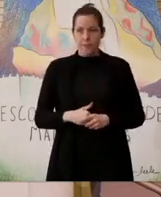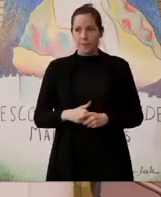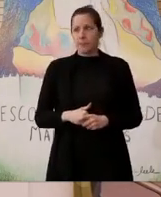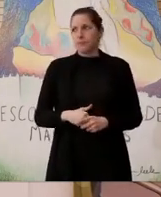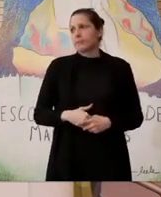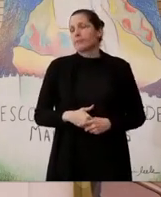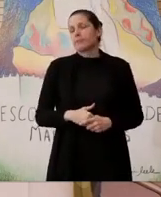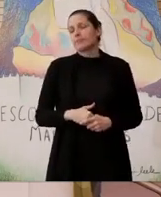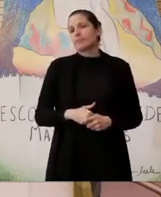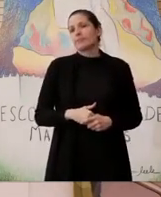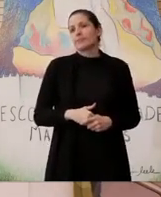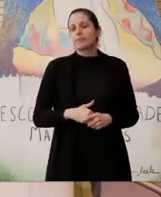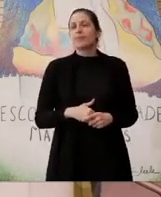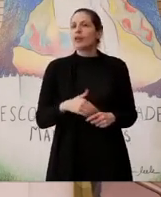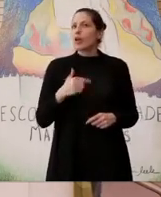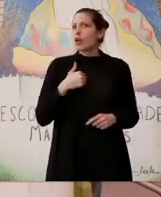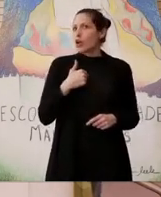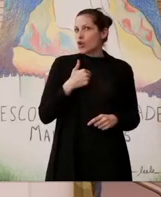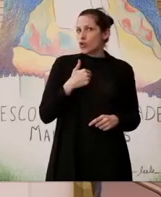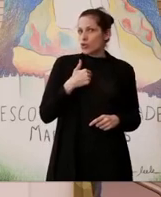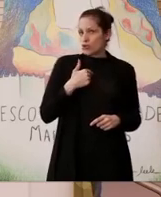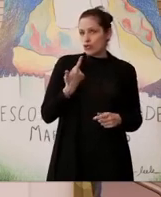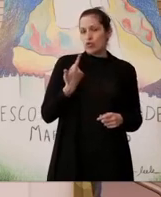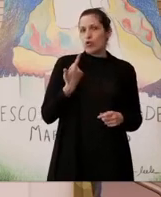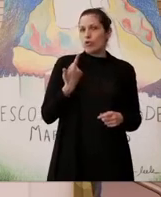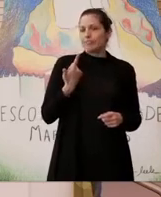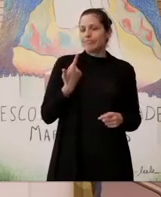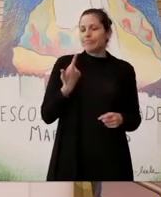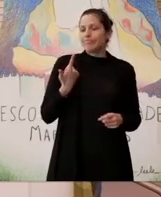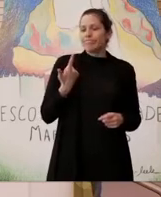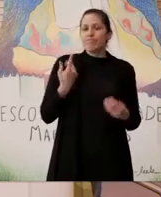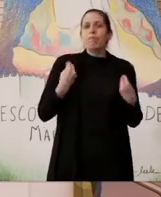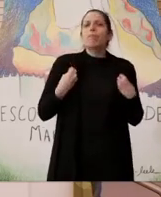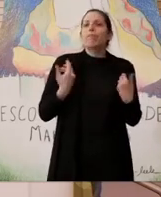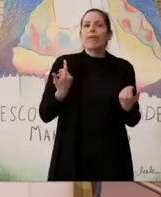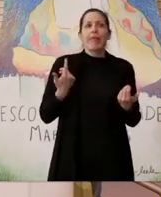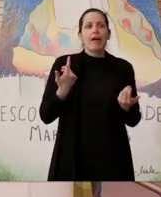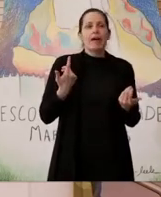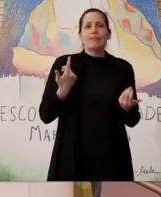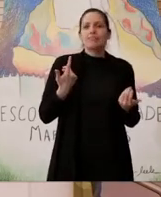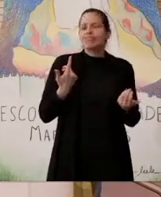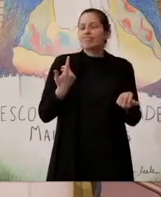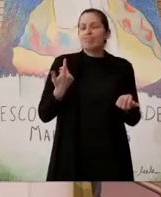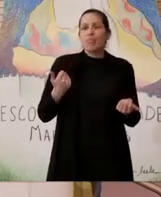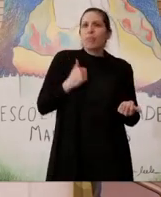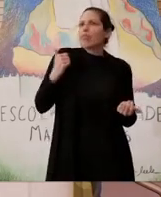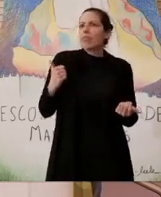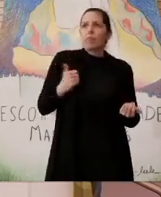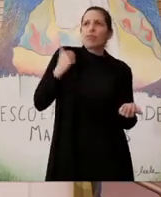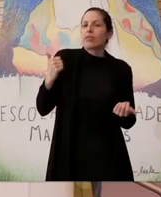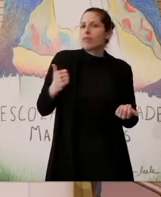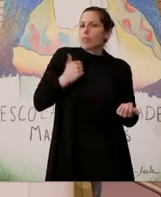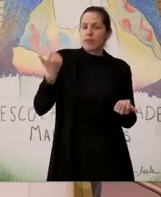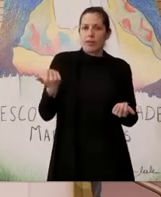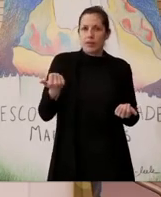Bueno he tenido que decir que a mí me ha ido esta sea de casualidades llenas de casualidades todo lo que me ocurrió siempre fue